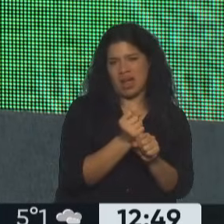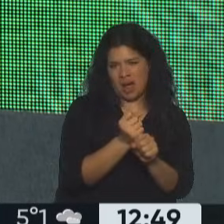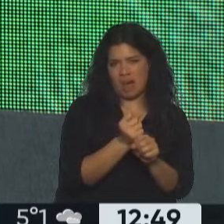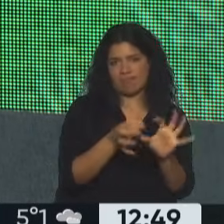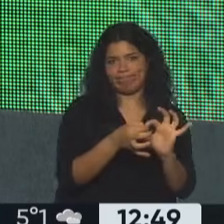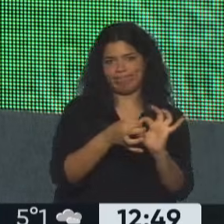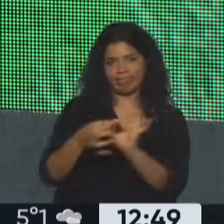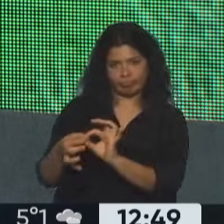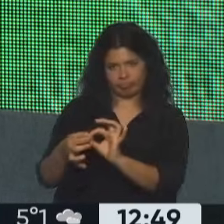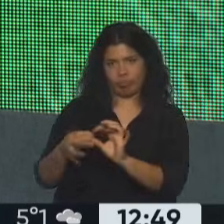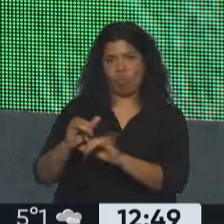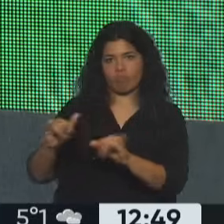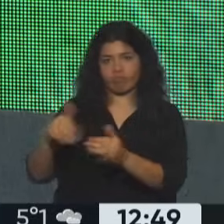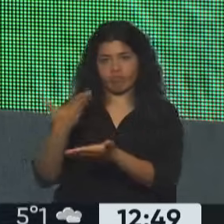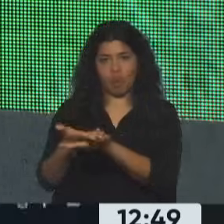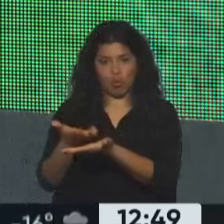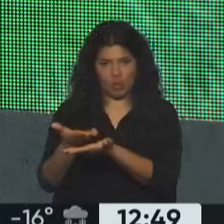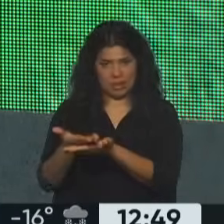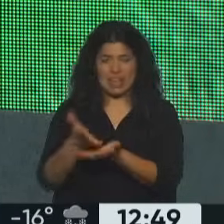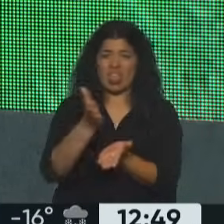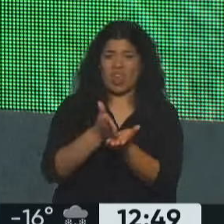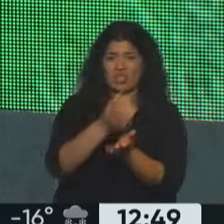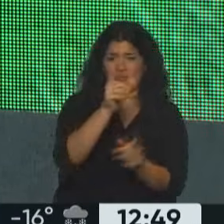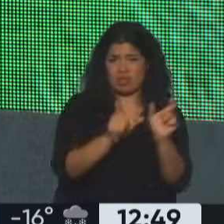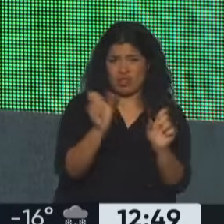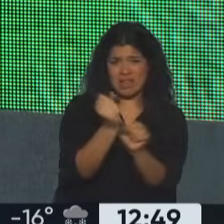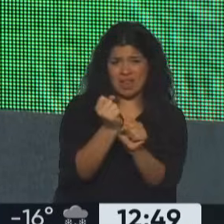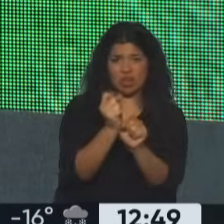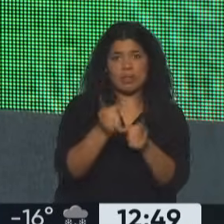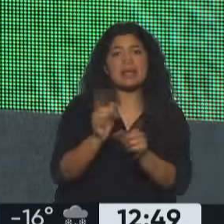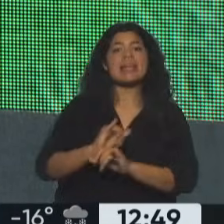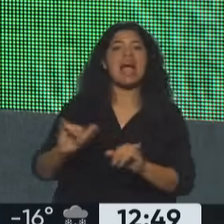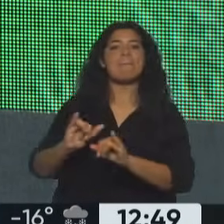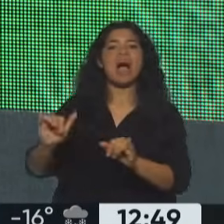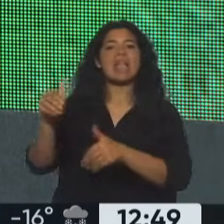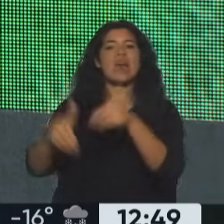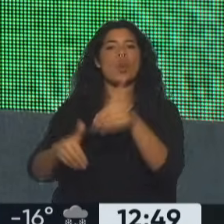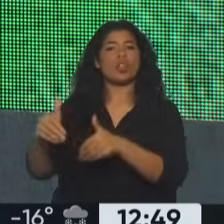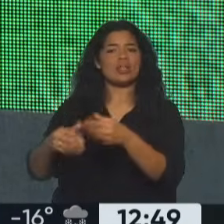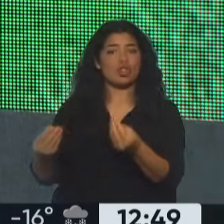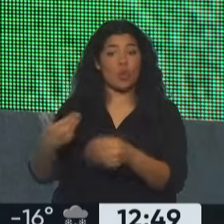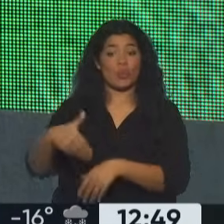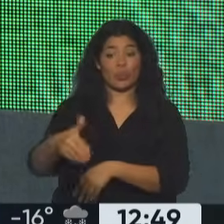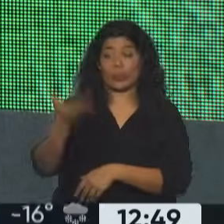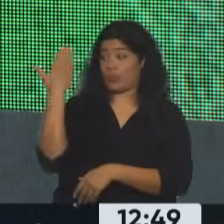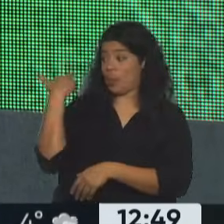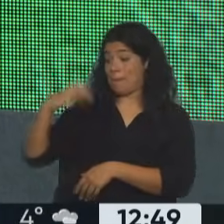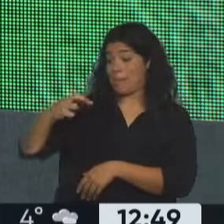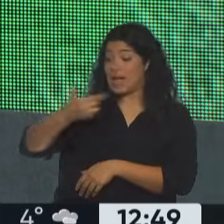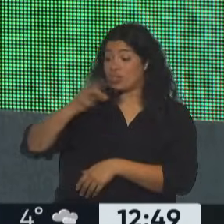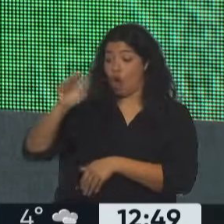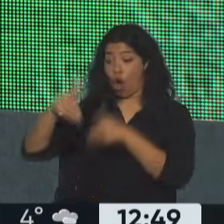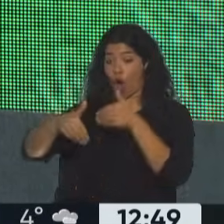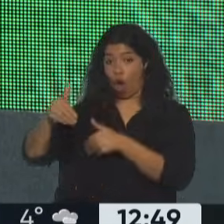las condiciones laborales con los derechos de los trabajadores y hablamos también de una campaña electoral en donde Bueno después de la paso de alguna manera